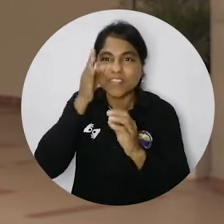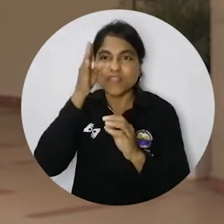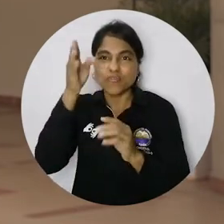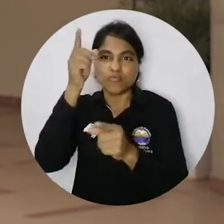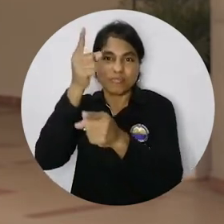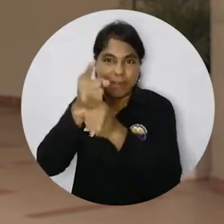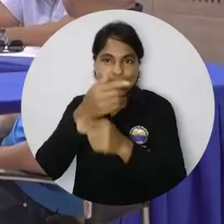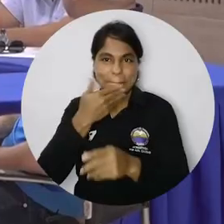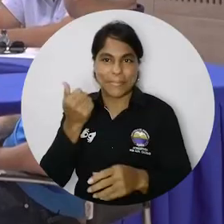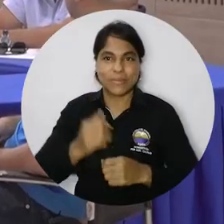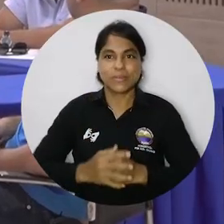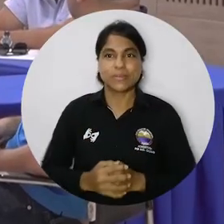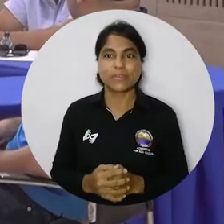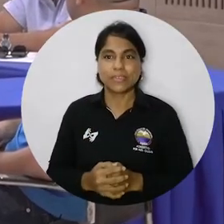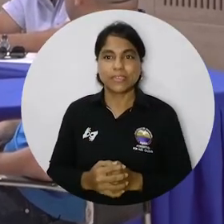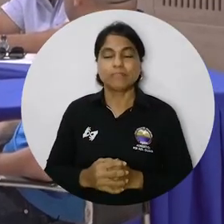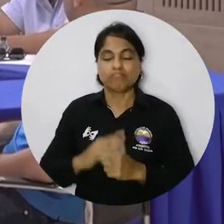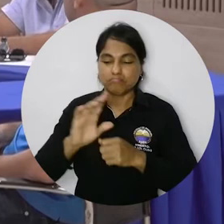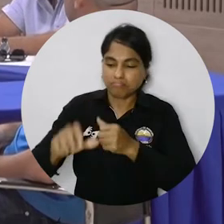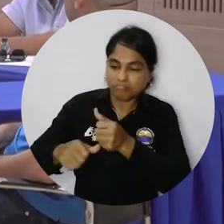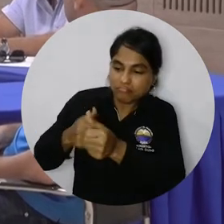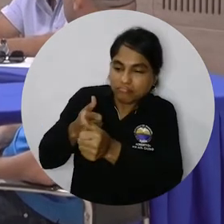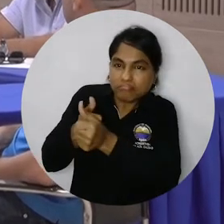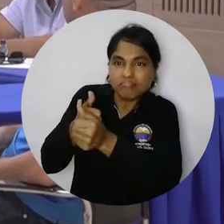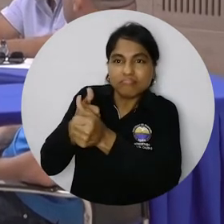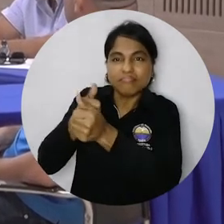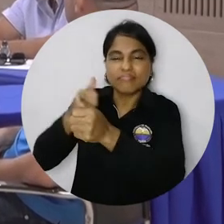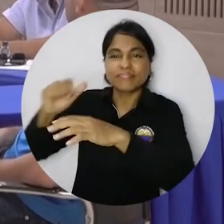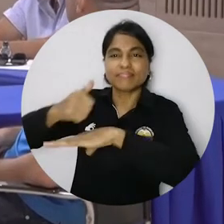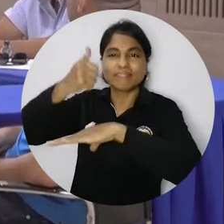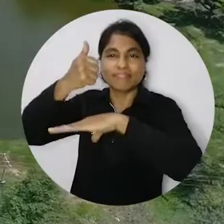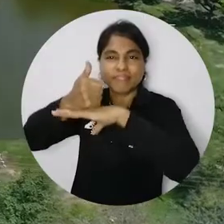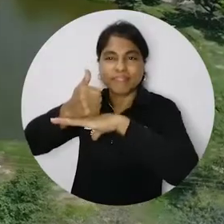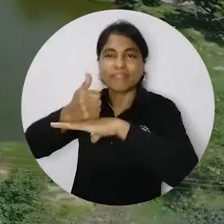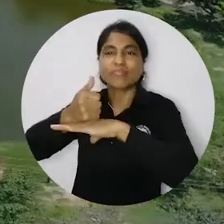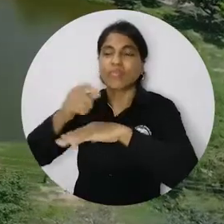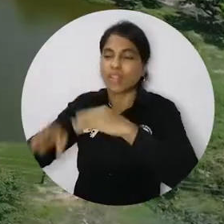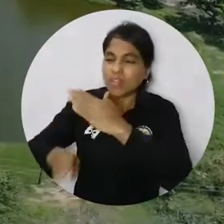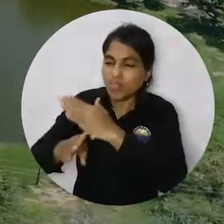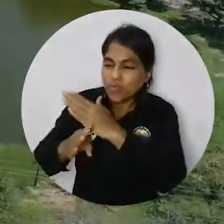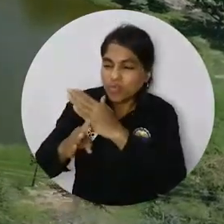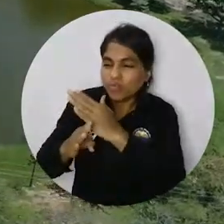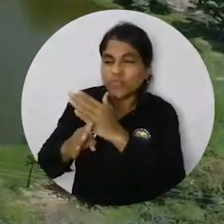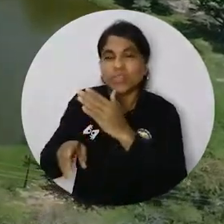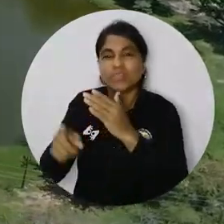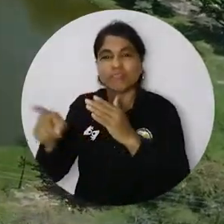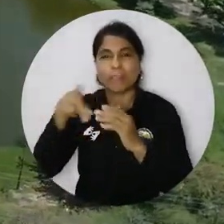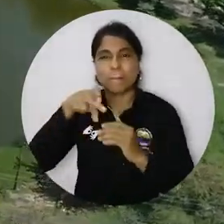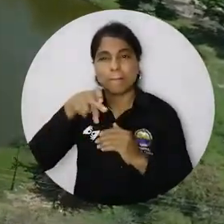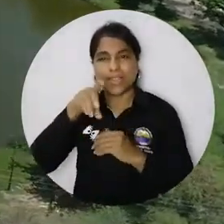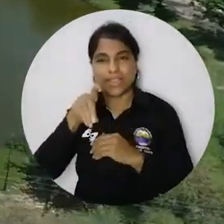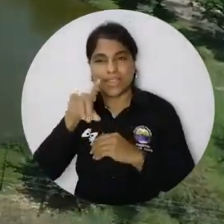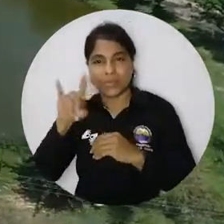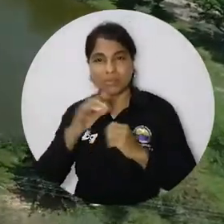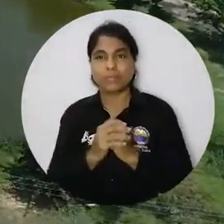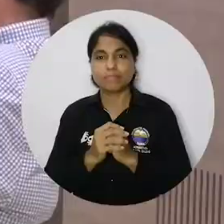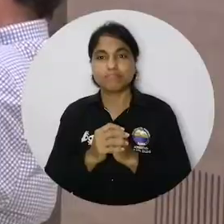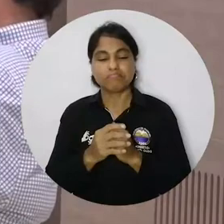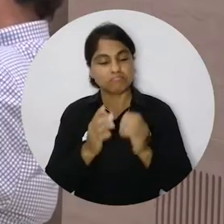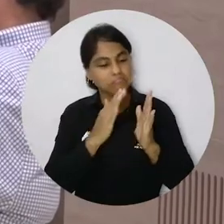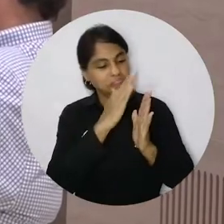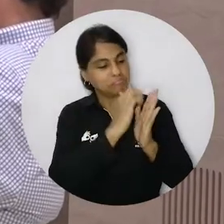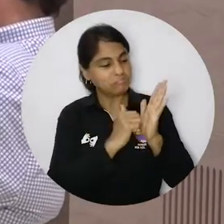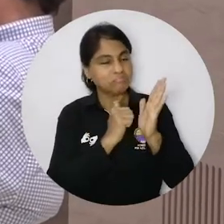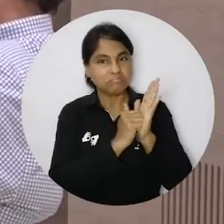muchas más ambiciosas, y dándole el respaldo al señor rector para que siga adelante con el plan de desarrollo.